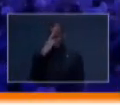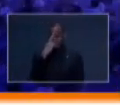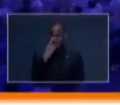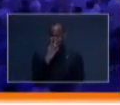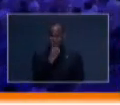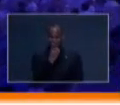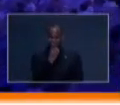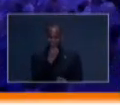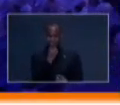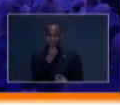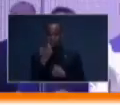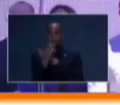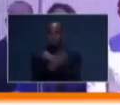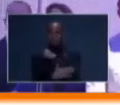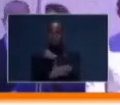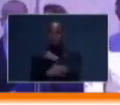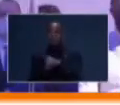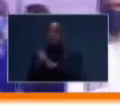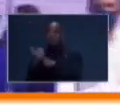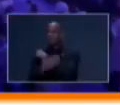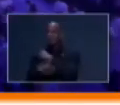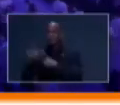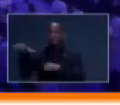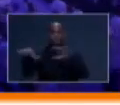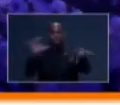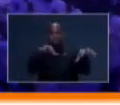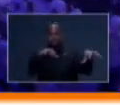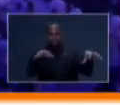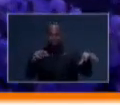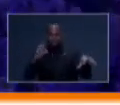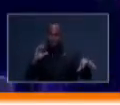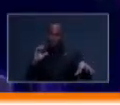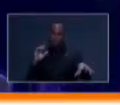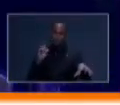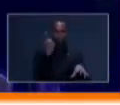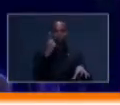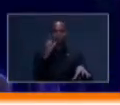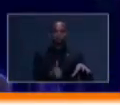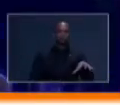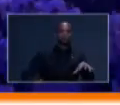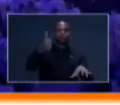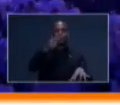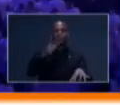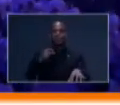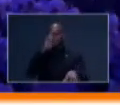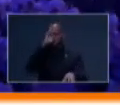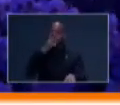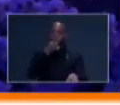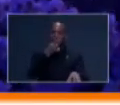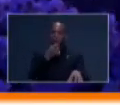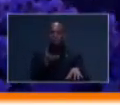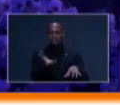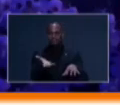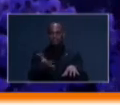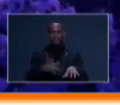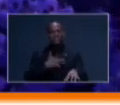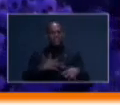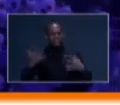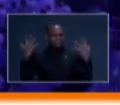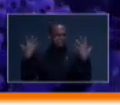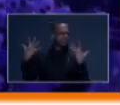hay un plagio pero si hay la idea generalizada de que hay un plagio por un parecido de un trabajo de